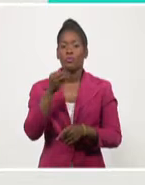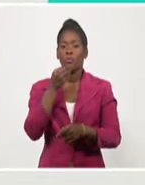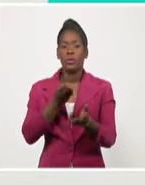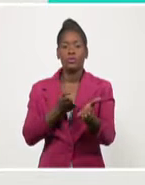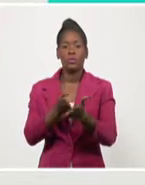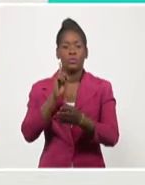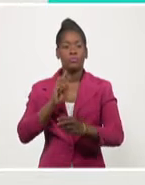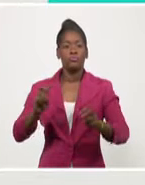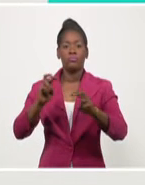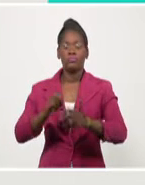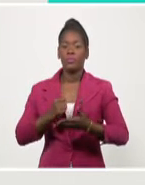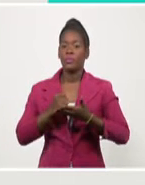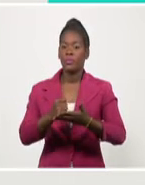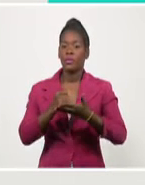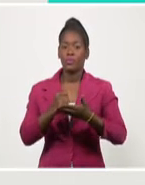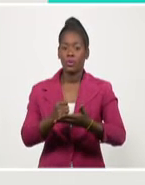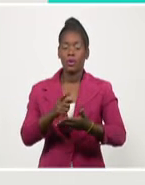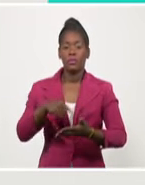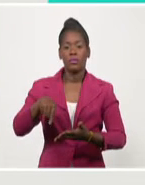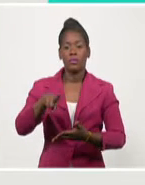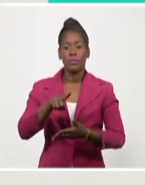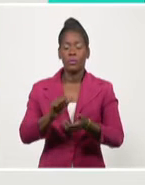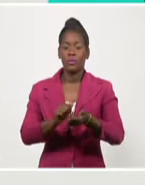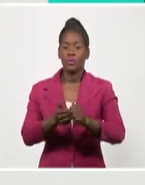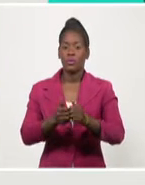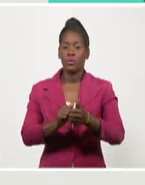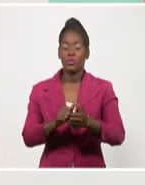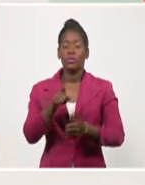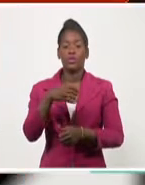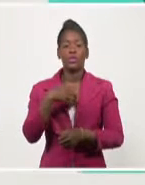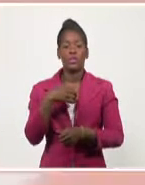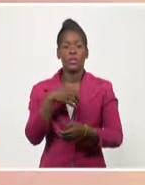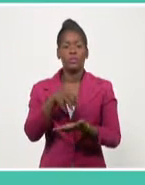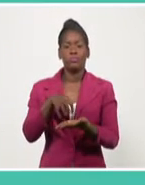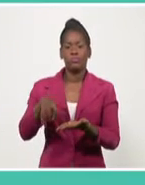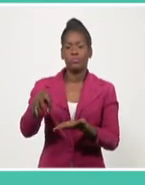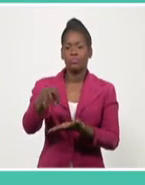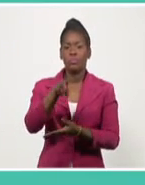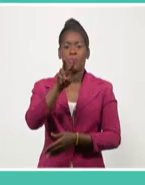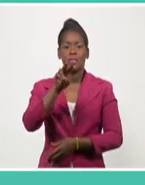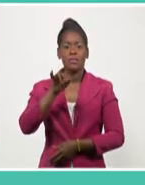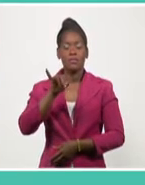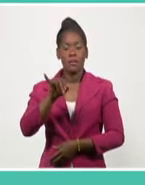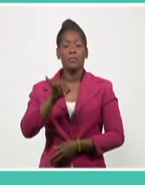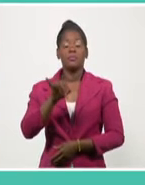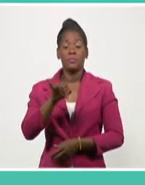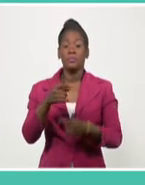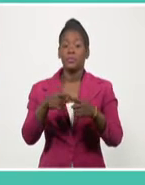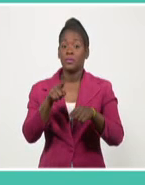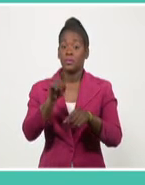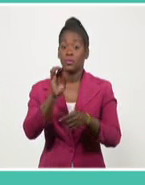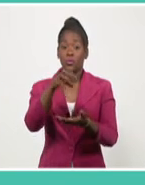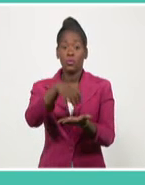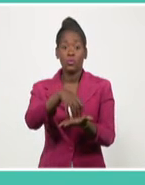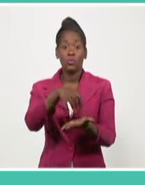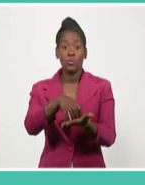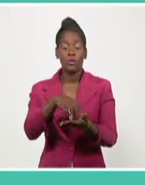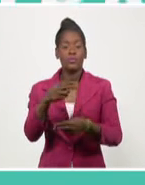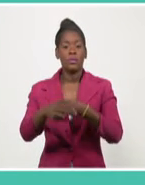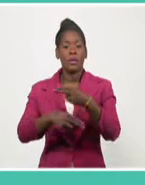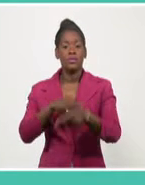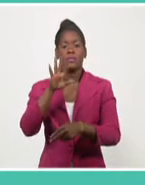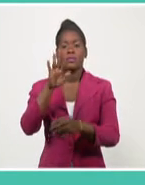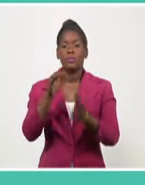de 26 laboratorios acreditados a nivel internacional en esta institución se realizan aproximadamente 5000 muestras anuales